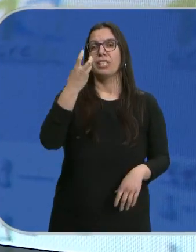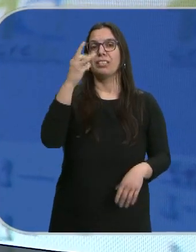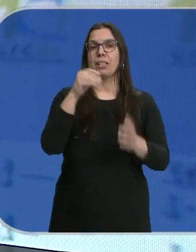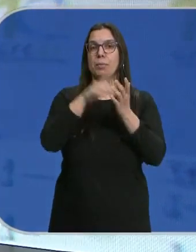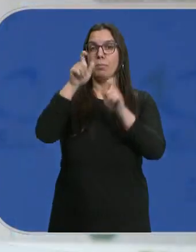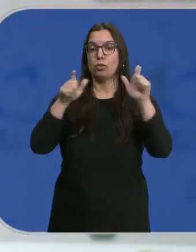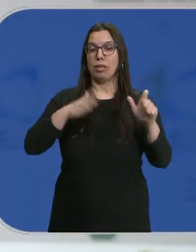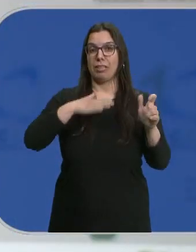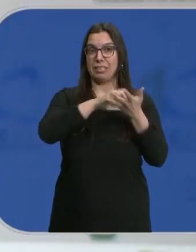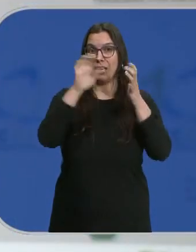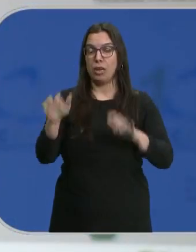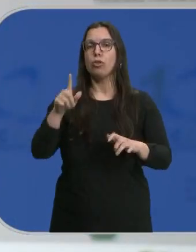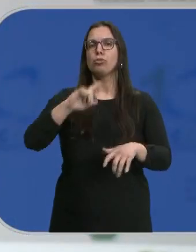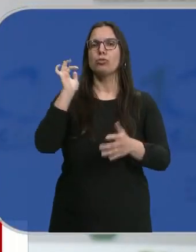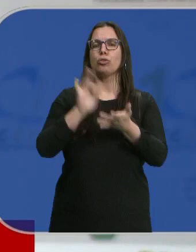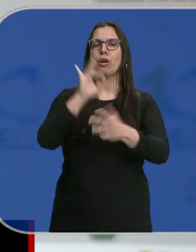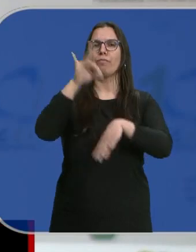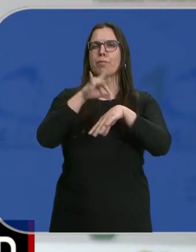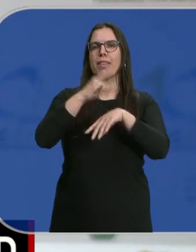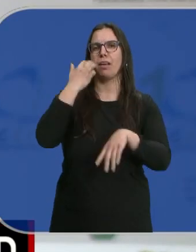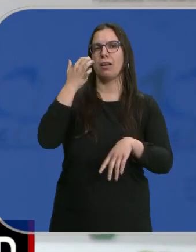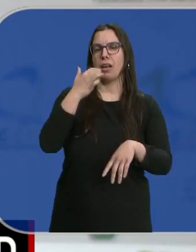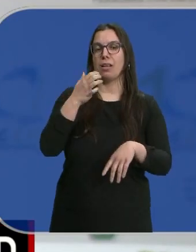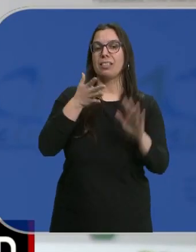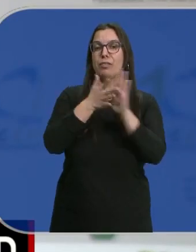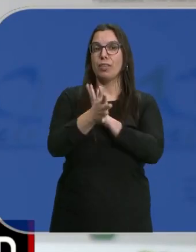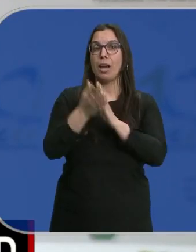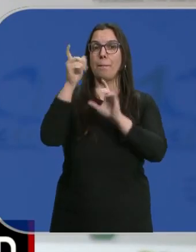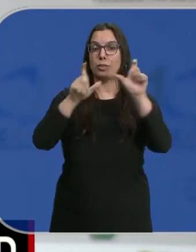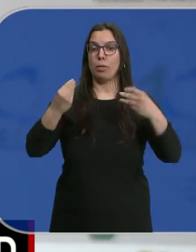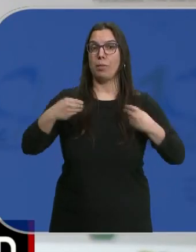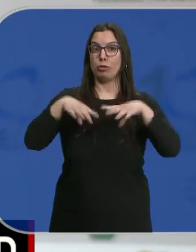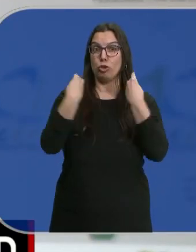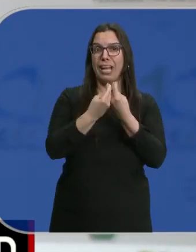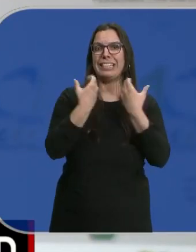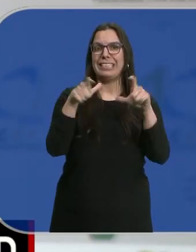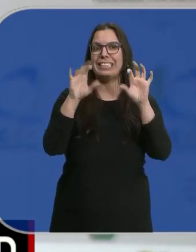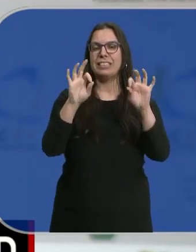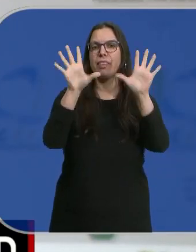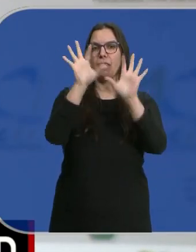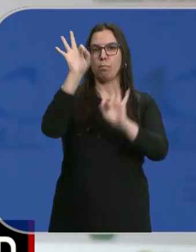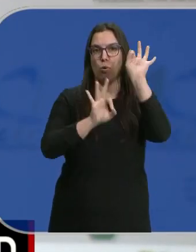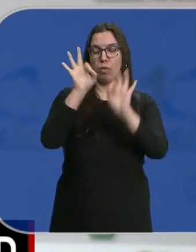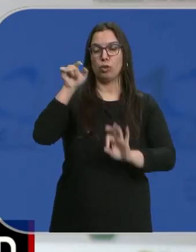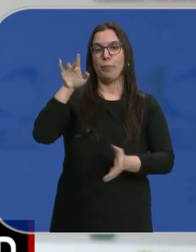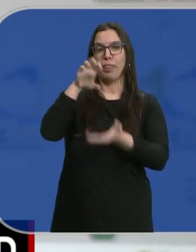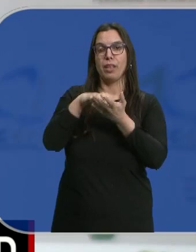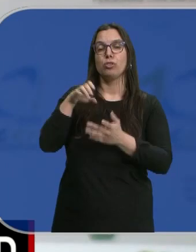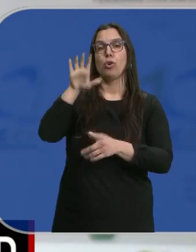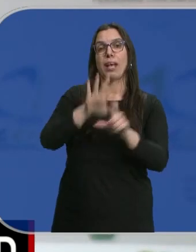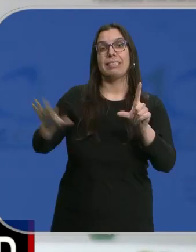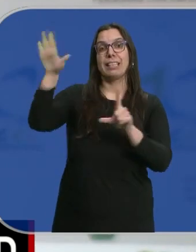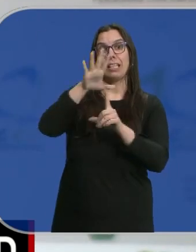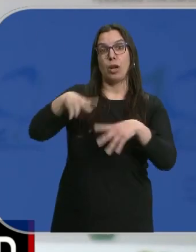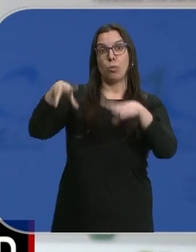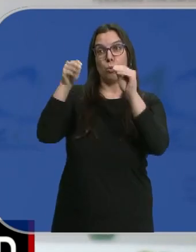230.000 personas en Castilla y León tienen alguna enfermedad rara. Son el 10% de la población. Este centro estatal en Burgos es